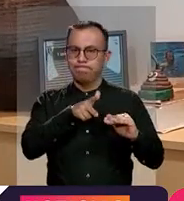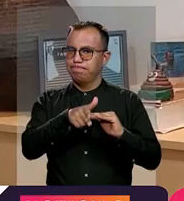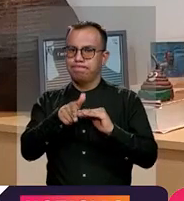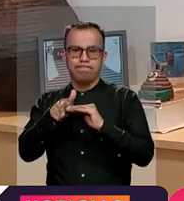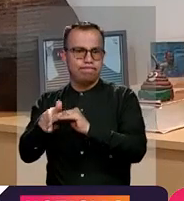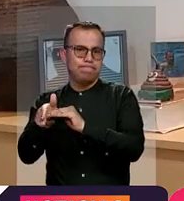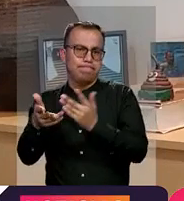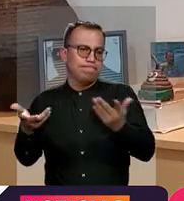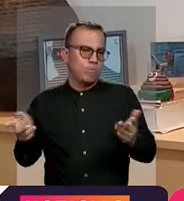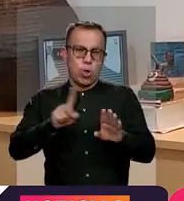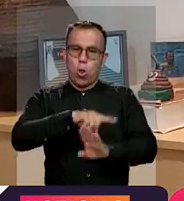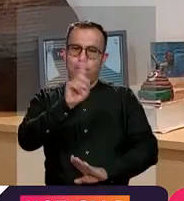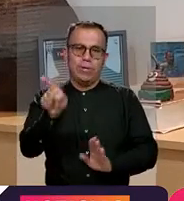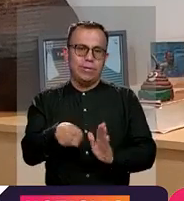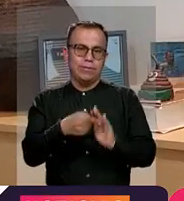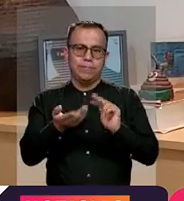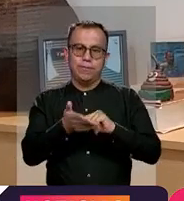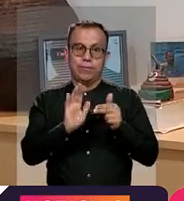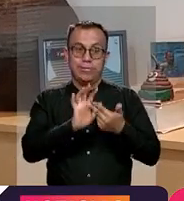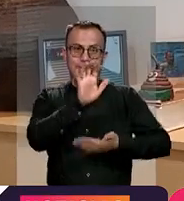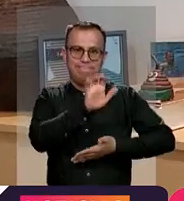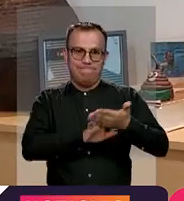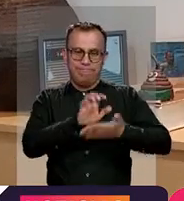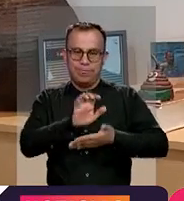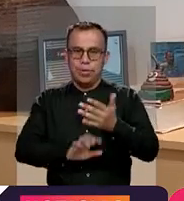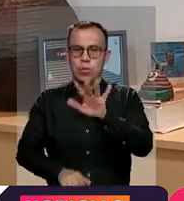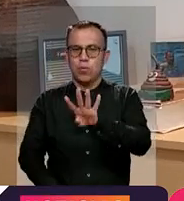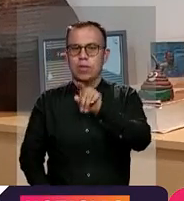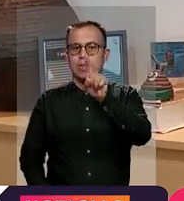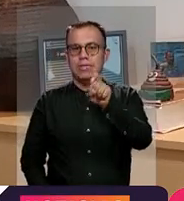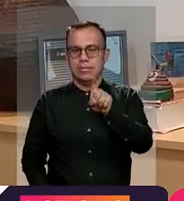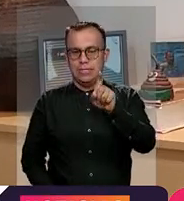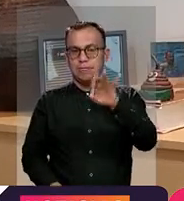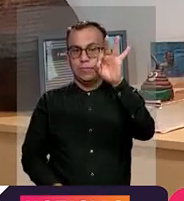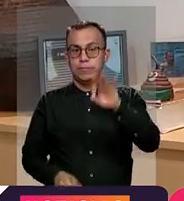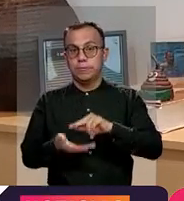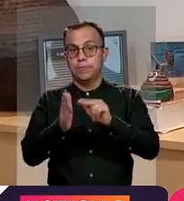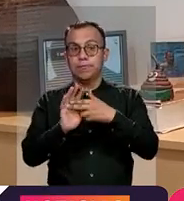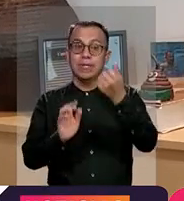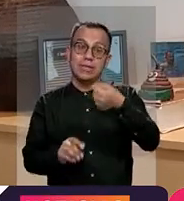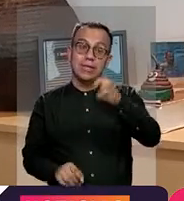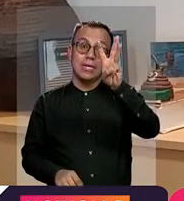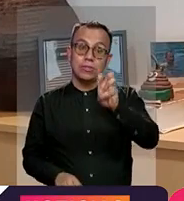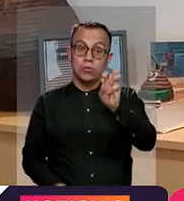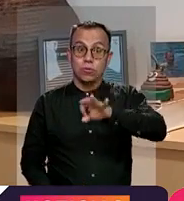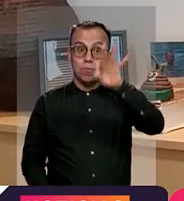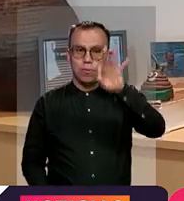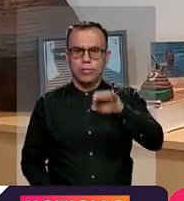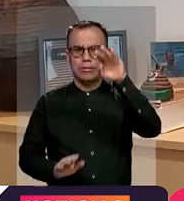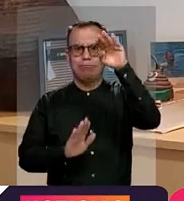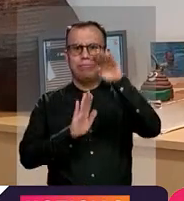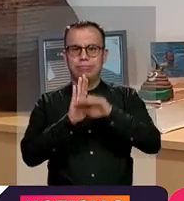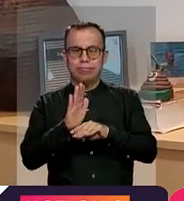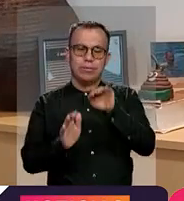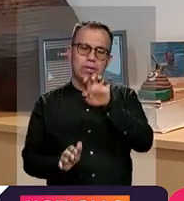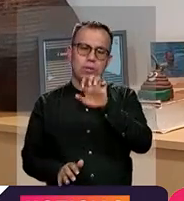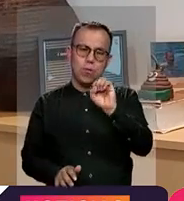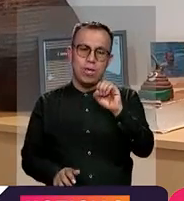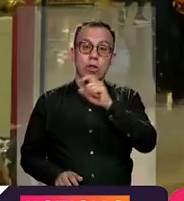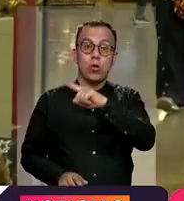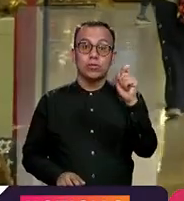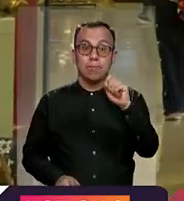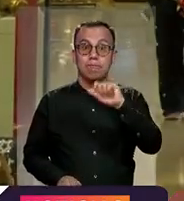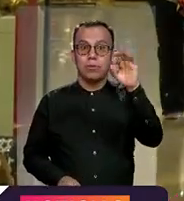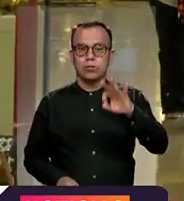actividades de manera absoluta. Hubo una reducción del 46% en ventas y el 18% tuvieron caídas entre el 90% y el